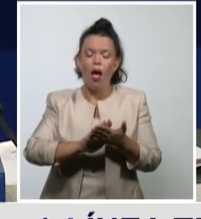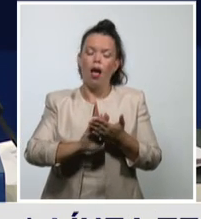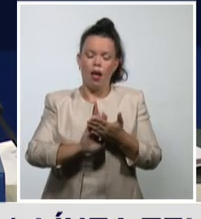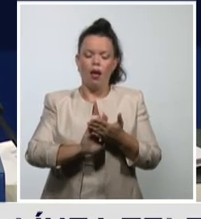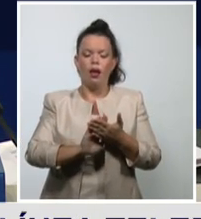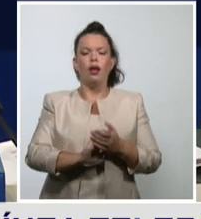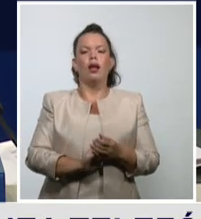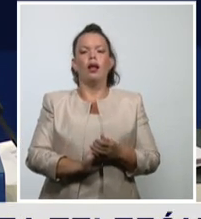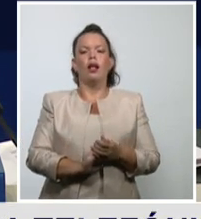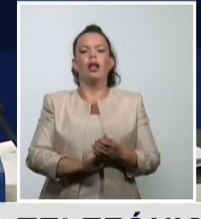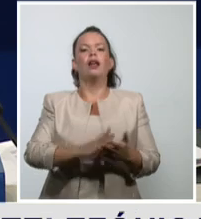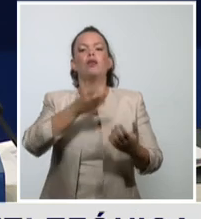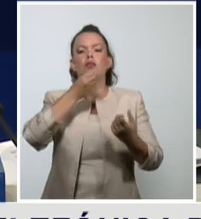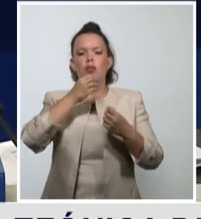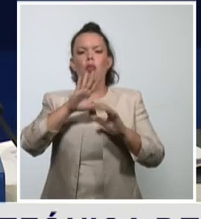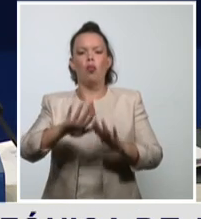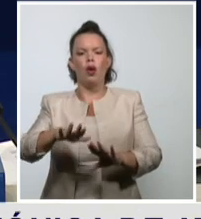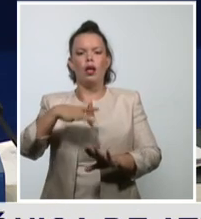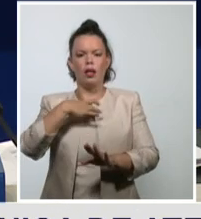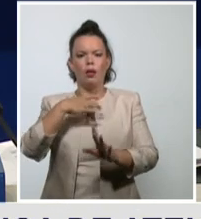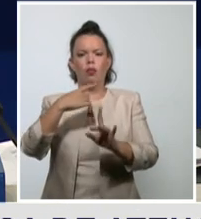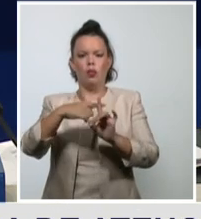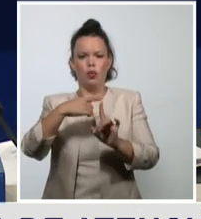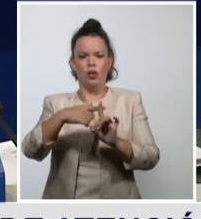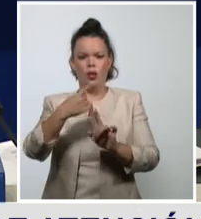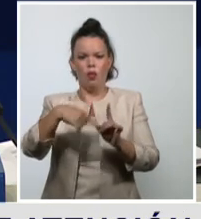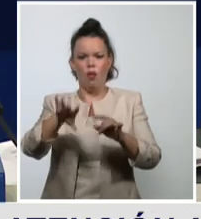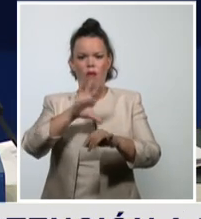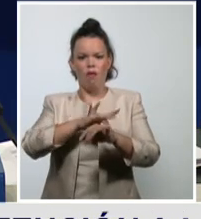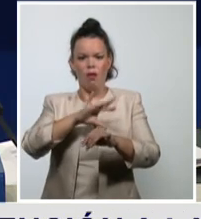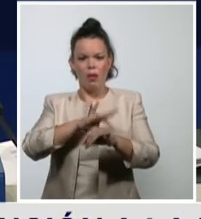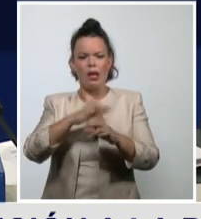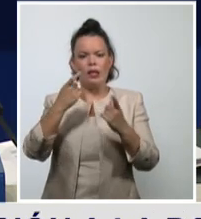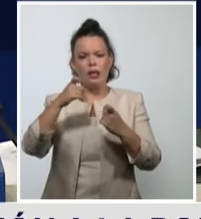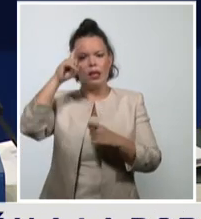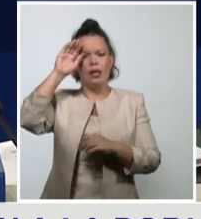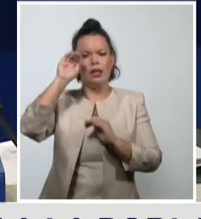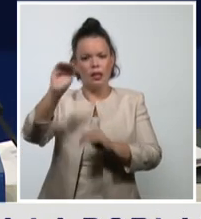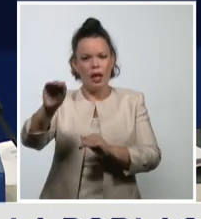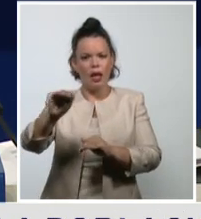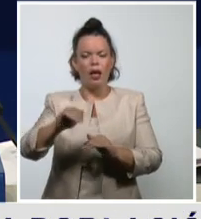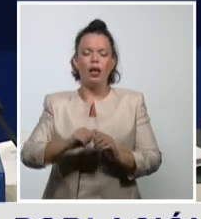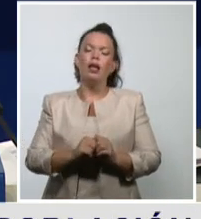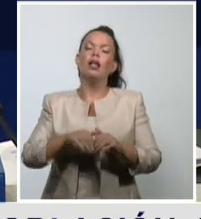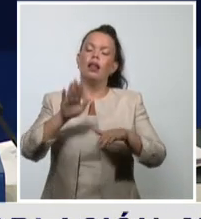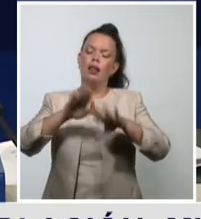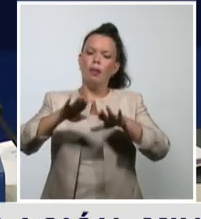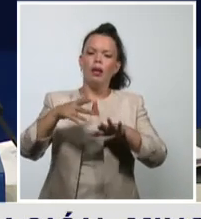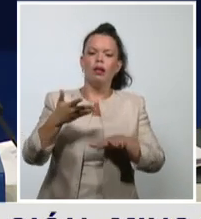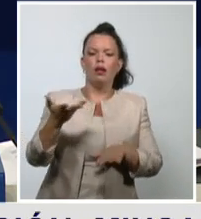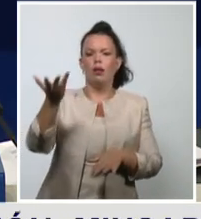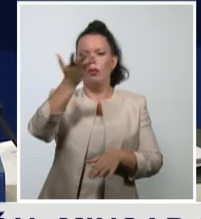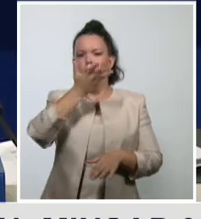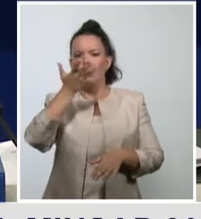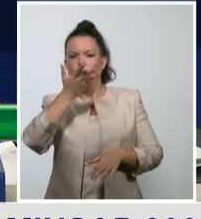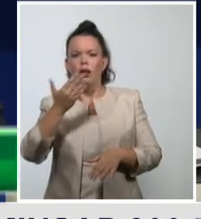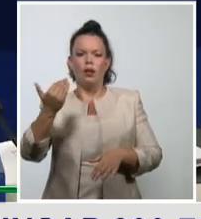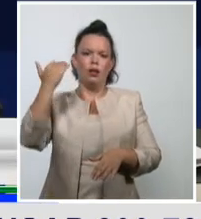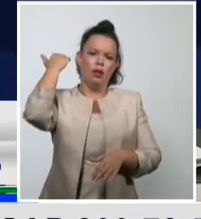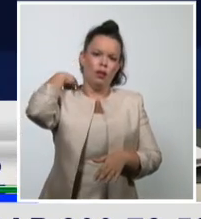infecciones respiratorias agudas que conllevan ingreso, de infecciones respiratorias agudas graves, de personas